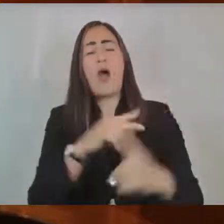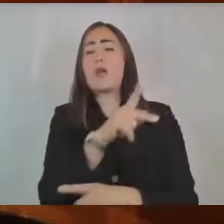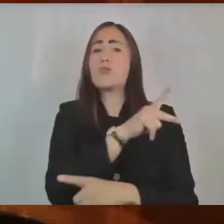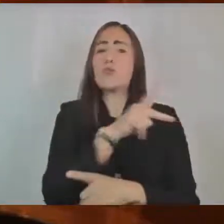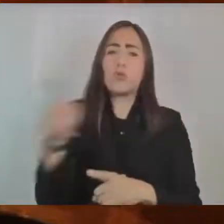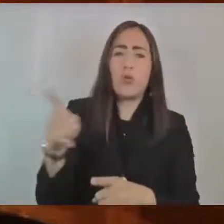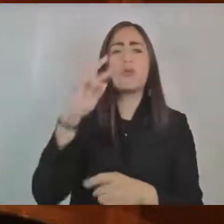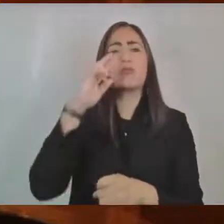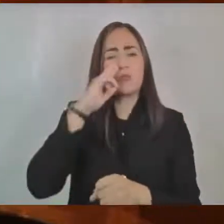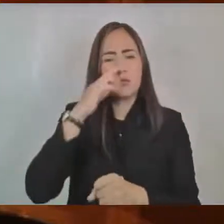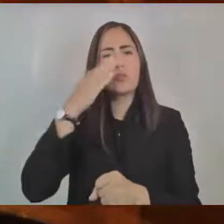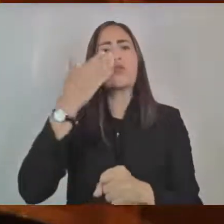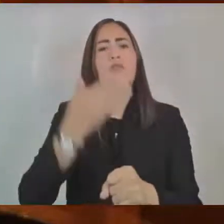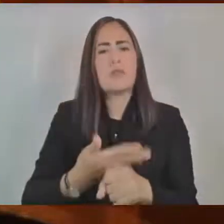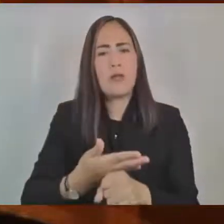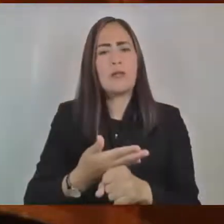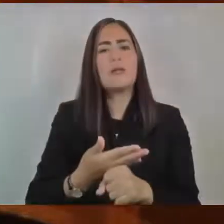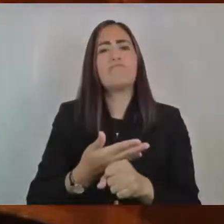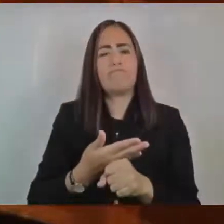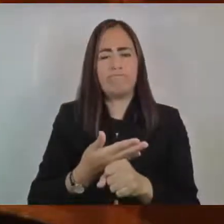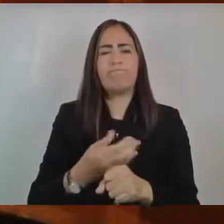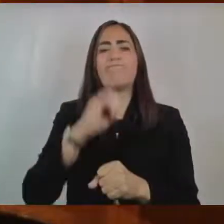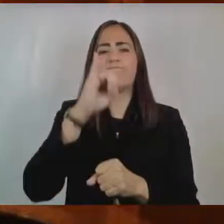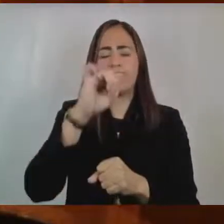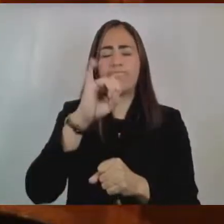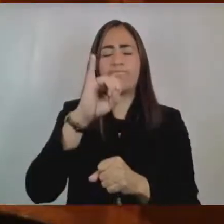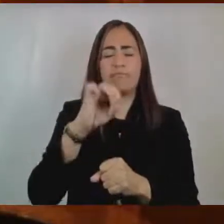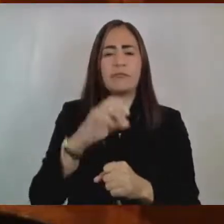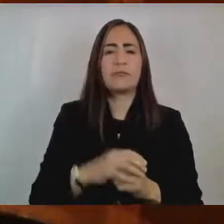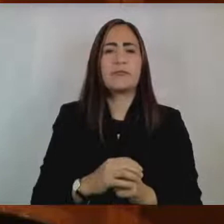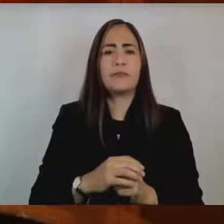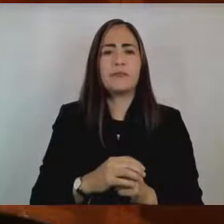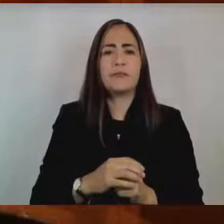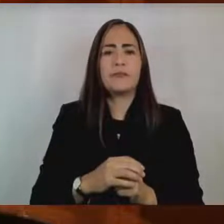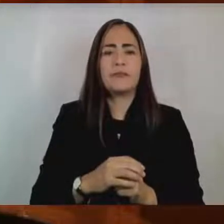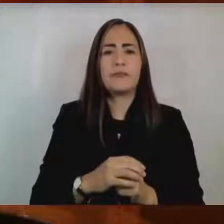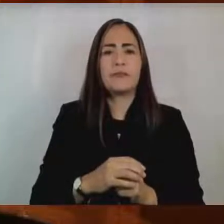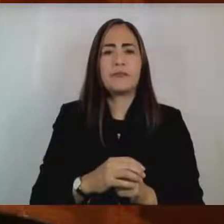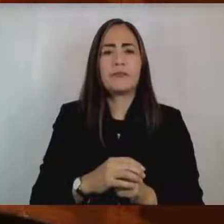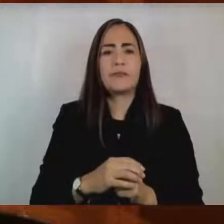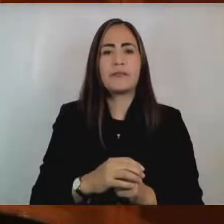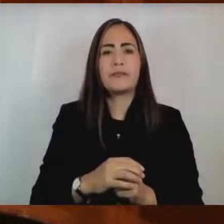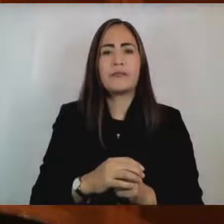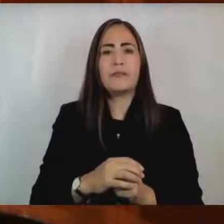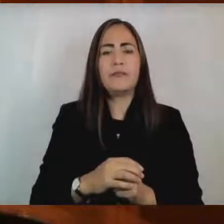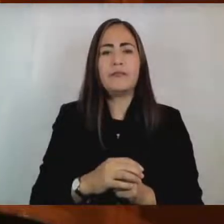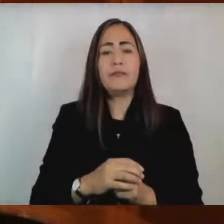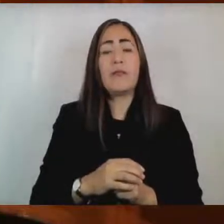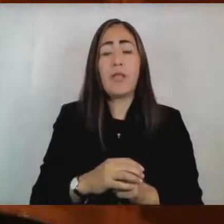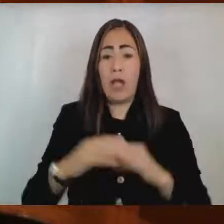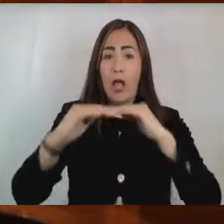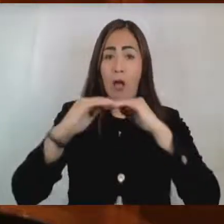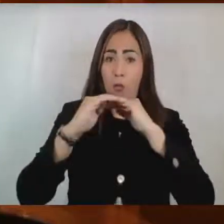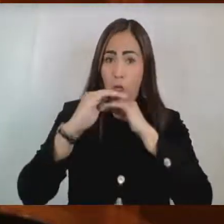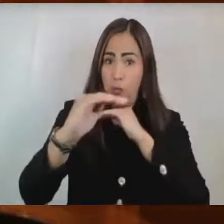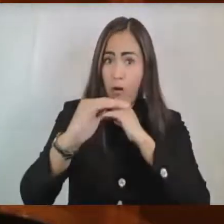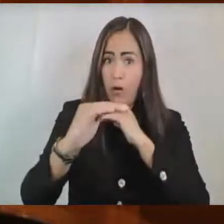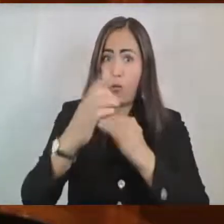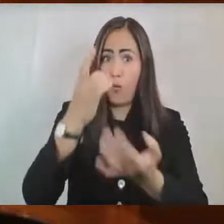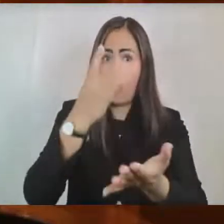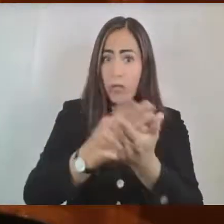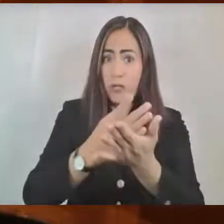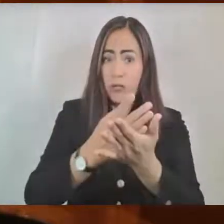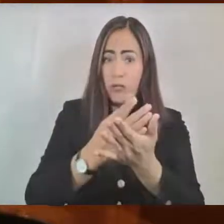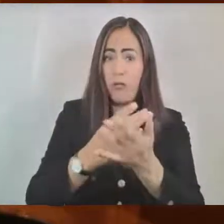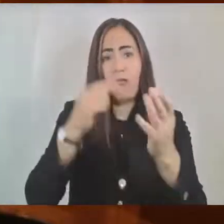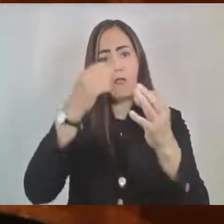a todas y a todos los contextos sociales y hacer verdad no solamente la igualdad